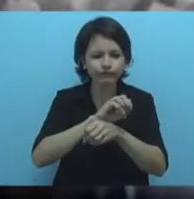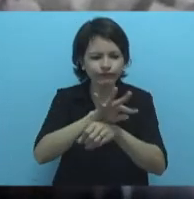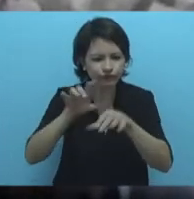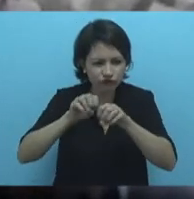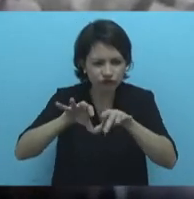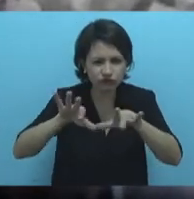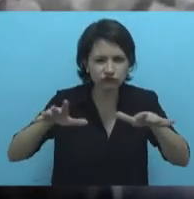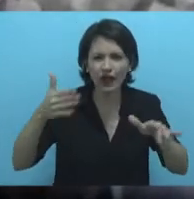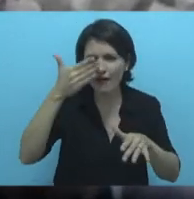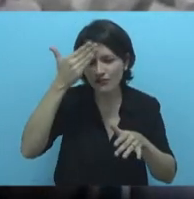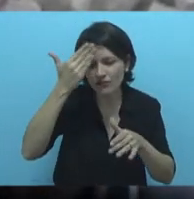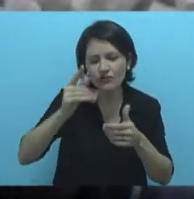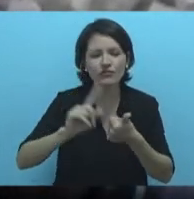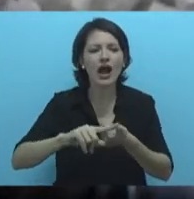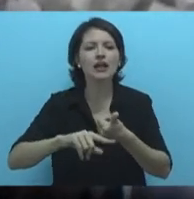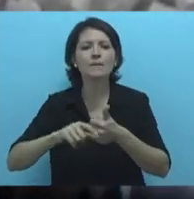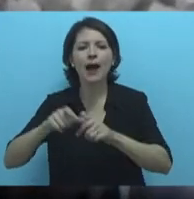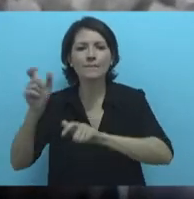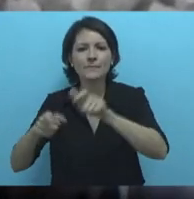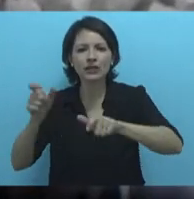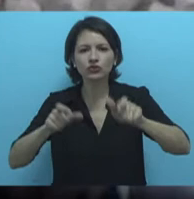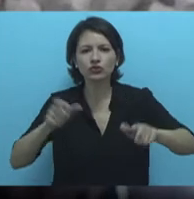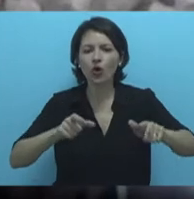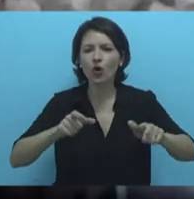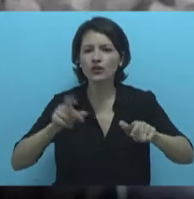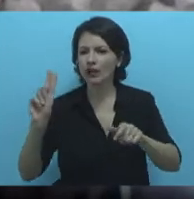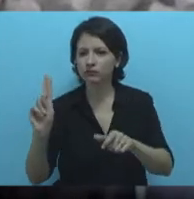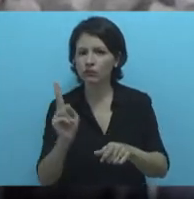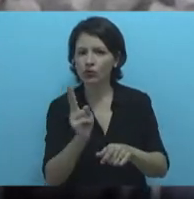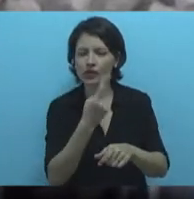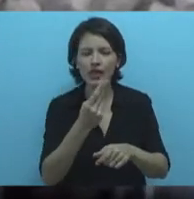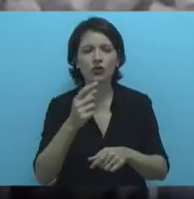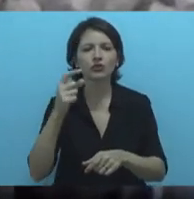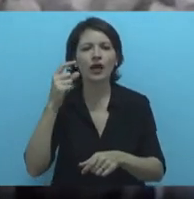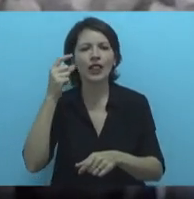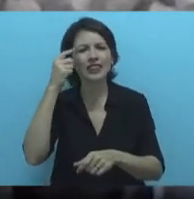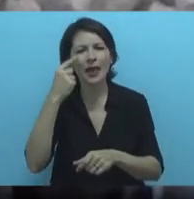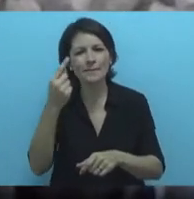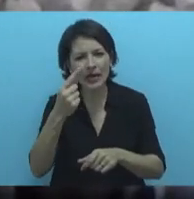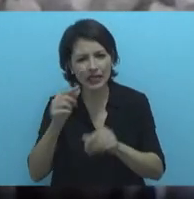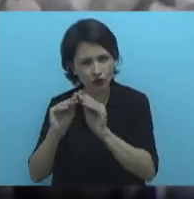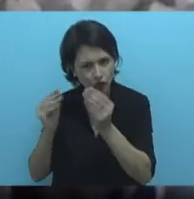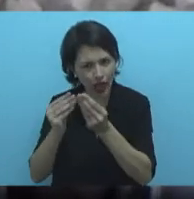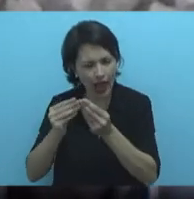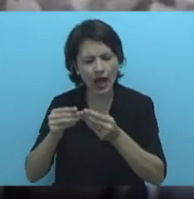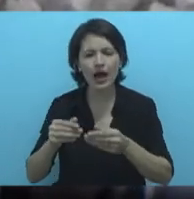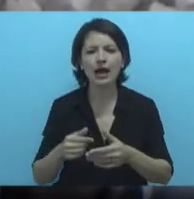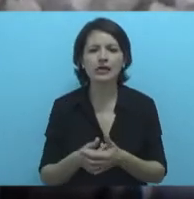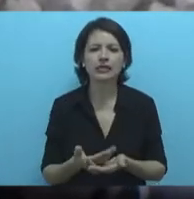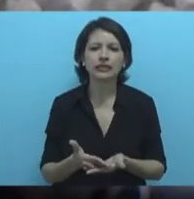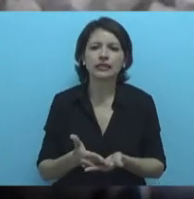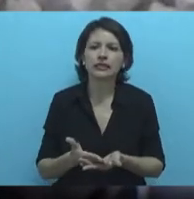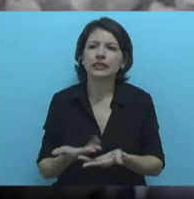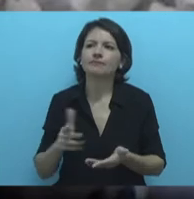10.000 personas fallecidas me parece muy atinado lo que incorporó el